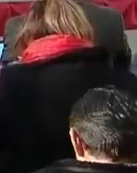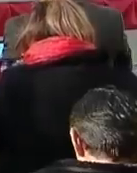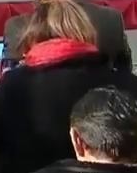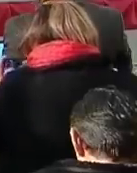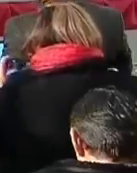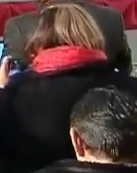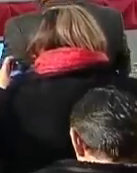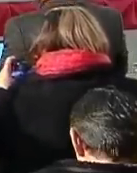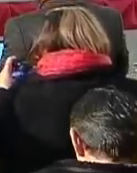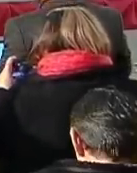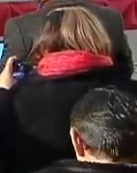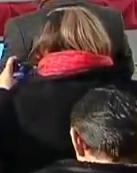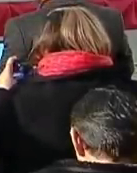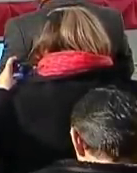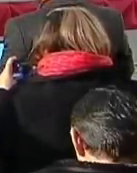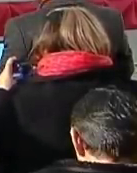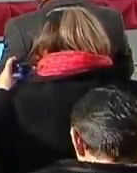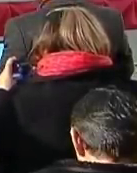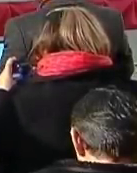nacional